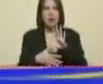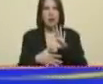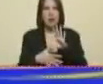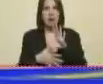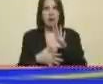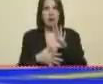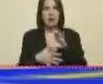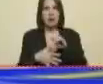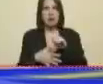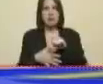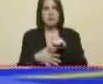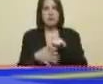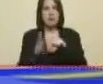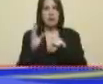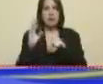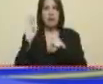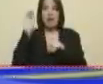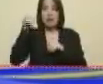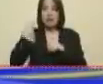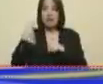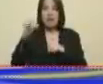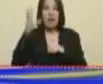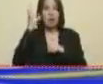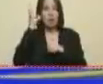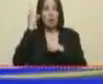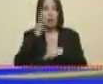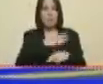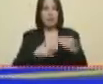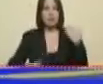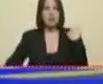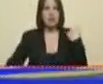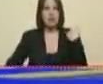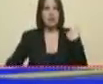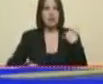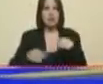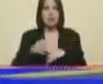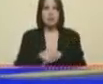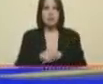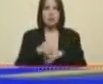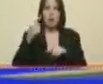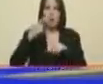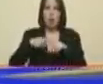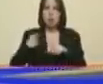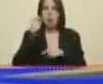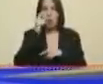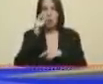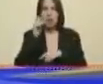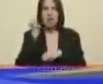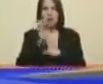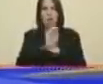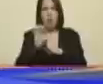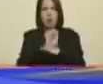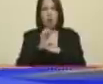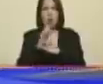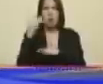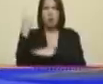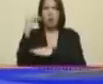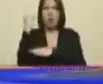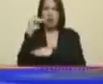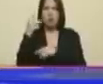de Cristina en Argentina, la Suramérica de Rafael Correa, de Evo Morales, de Pepe